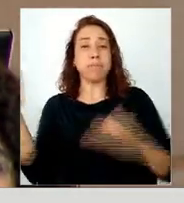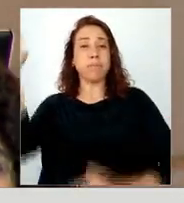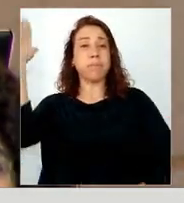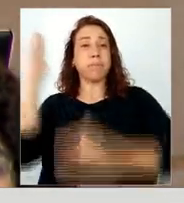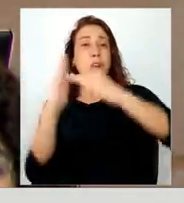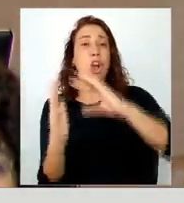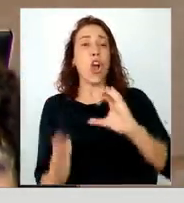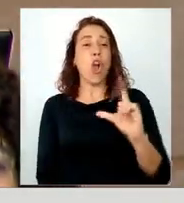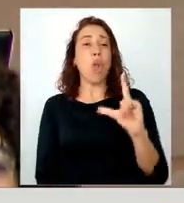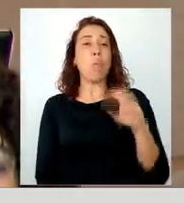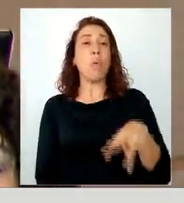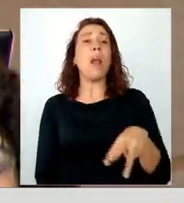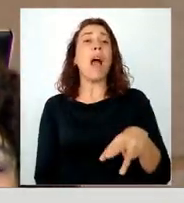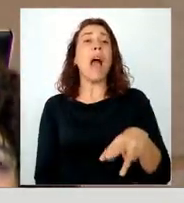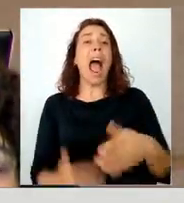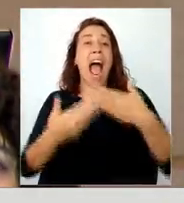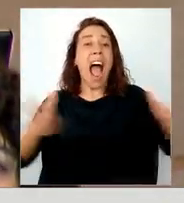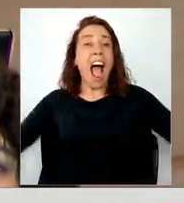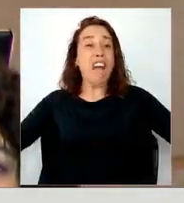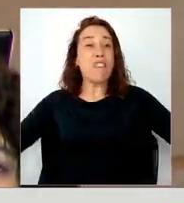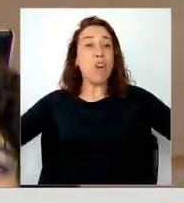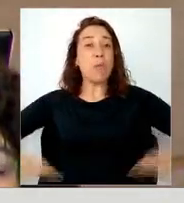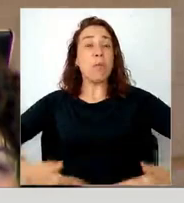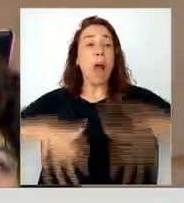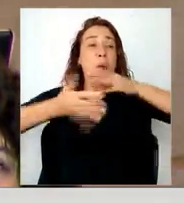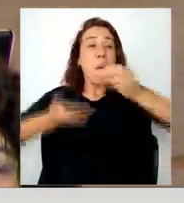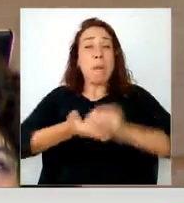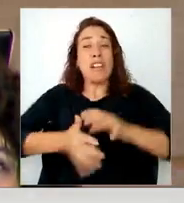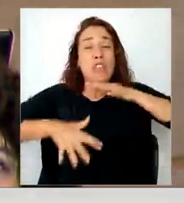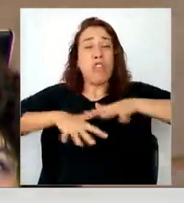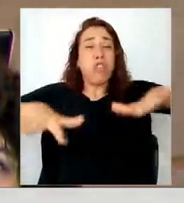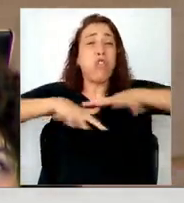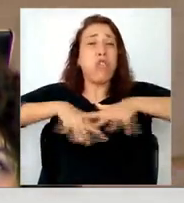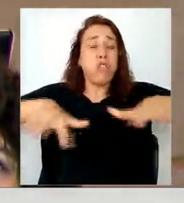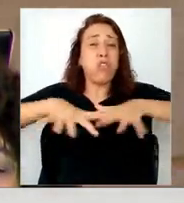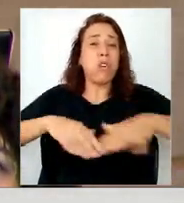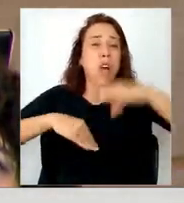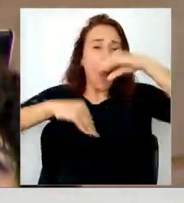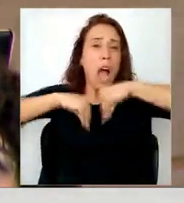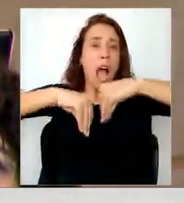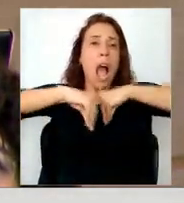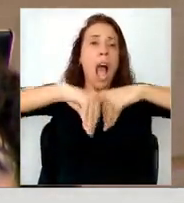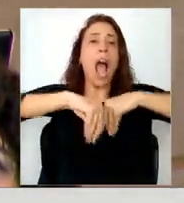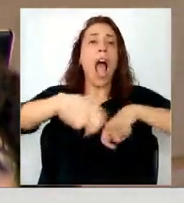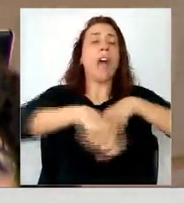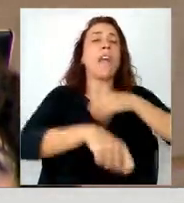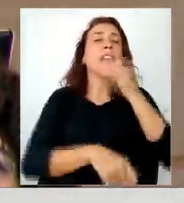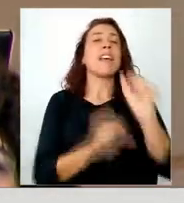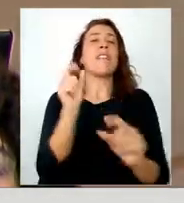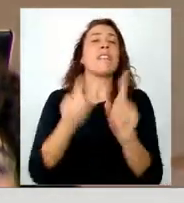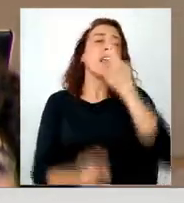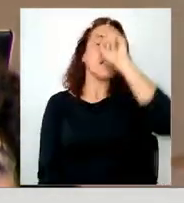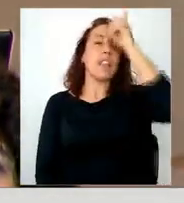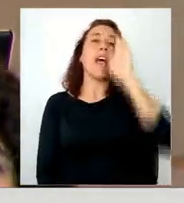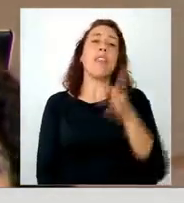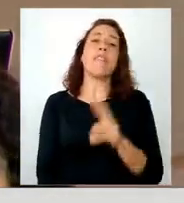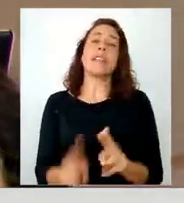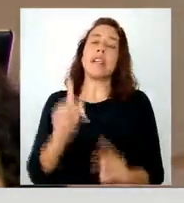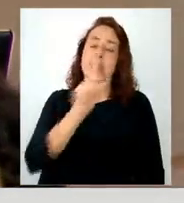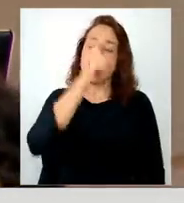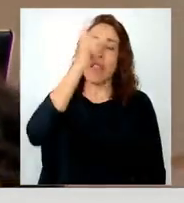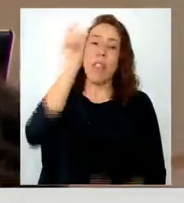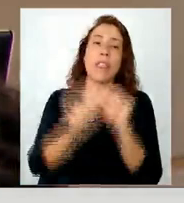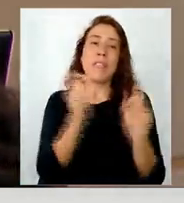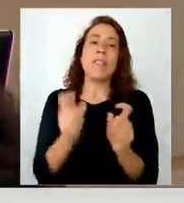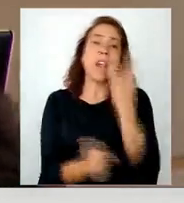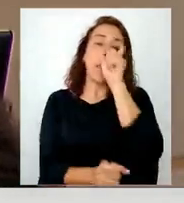a los más agricultores por eso el llamado a toda la gente que se dice defensor de las tradiciones bueno Hagamos una tradición defender a nuestros agricultores y